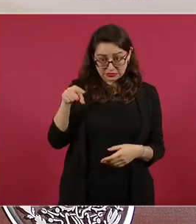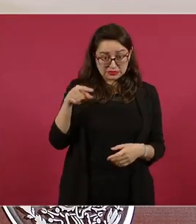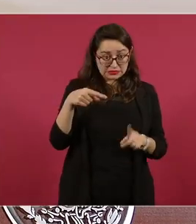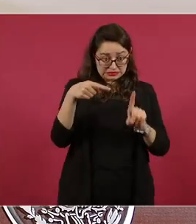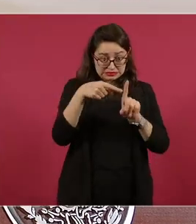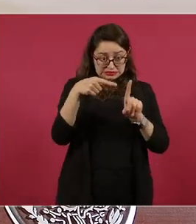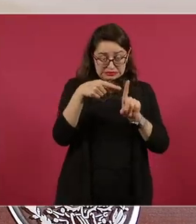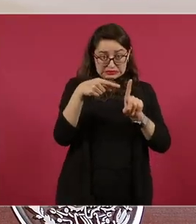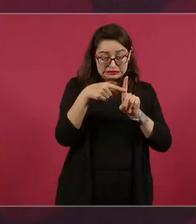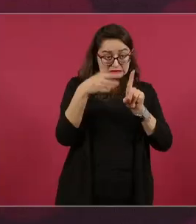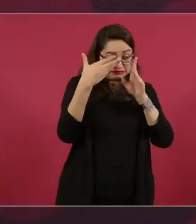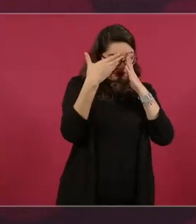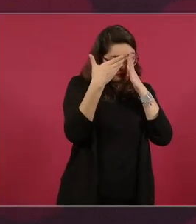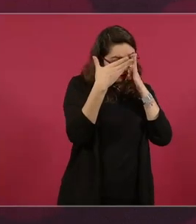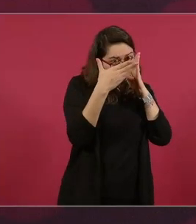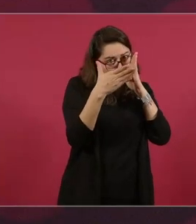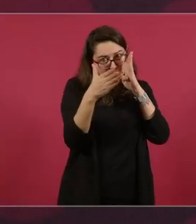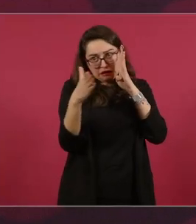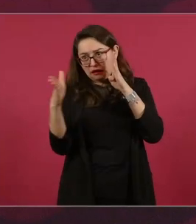preconcebidas que